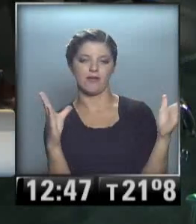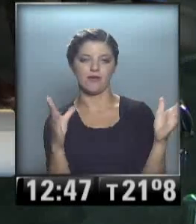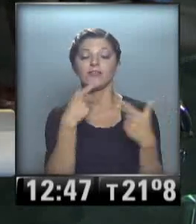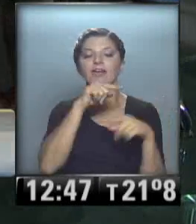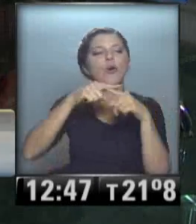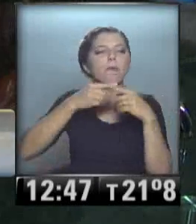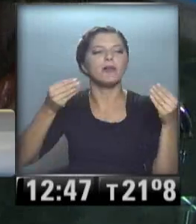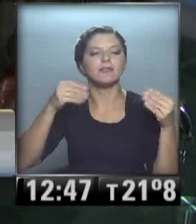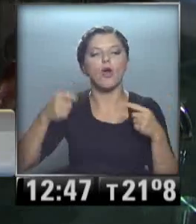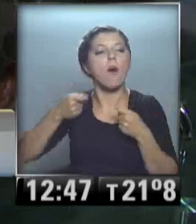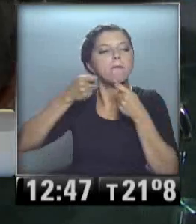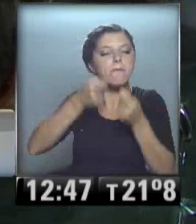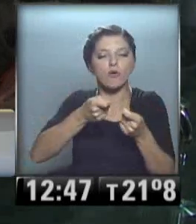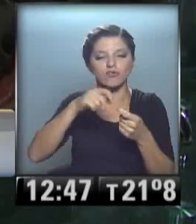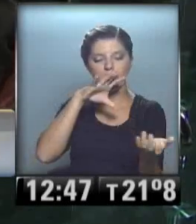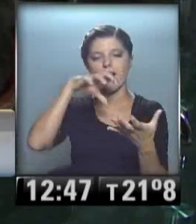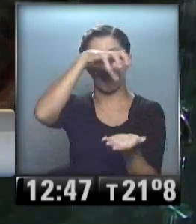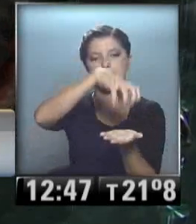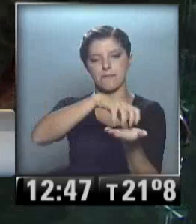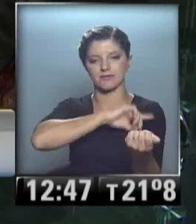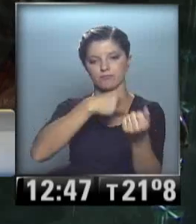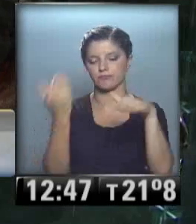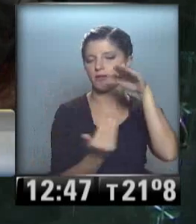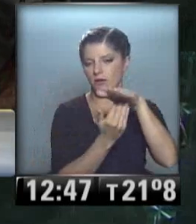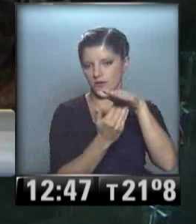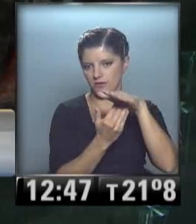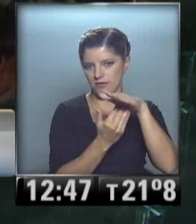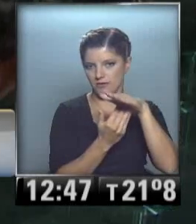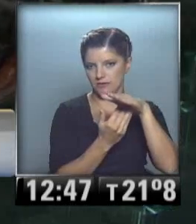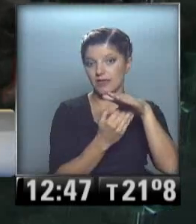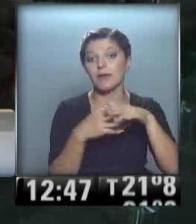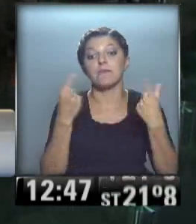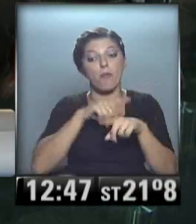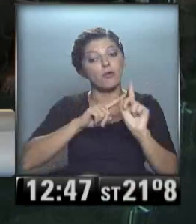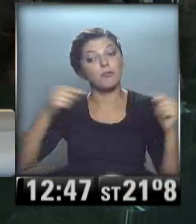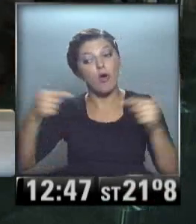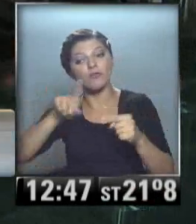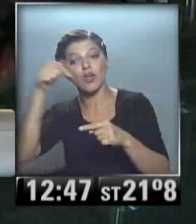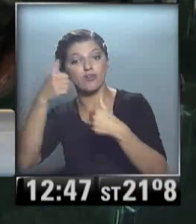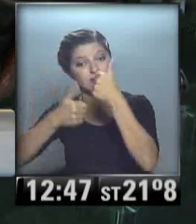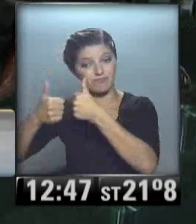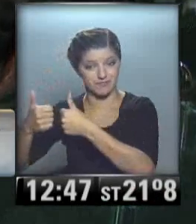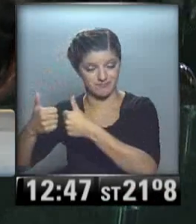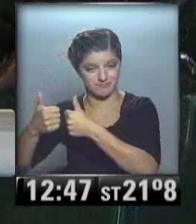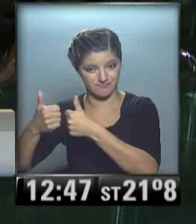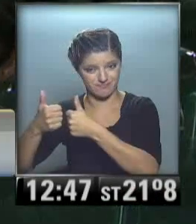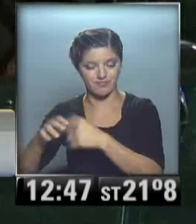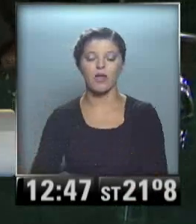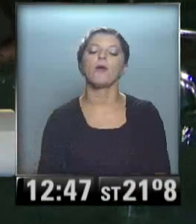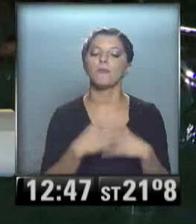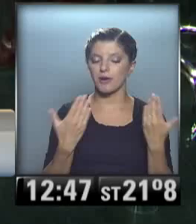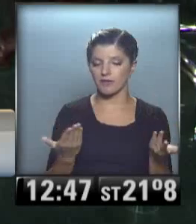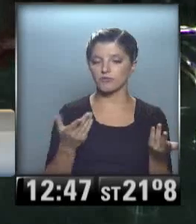monopolios, en nombre del mercado, pero en contra de la competencia. Digamos, ahí es donde se produce todo, por eso digo, de un